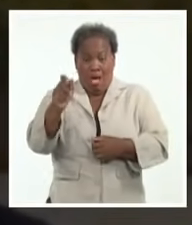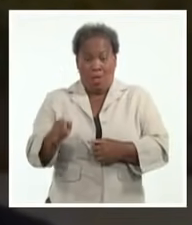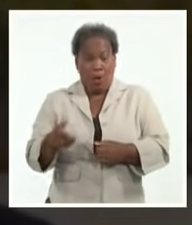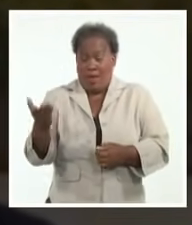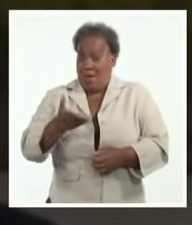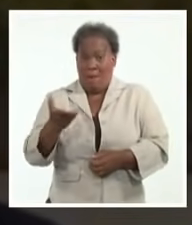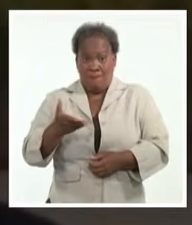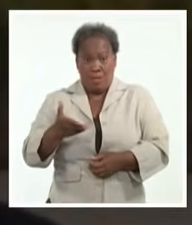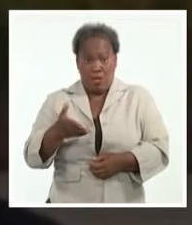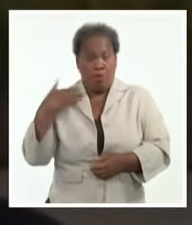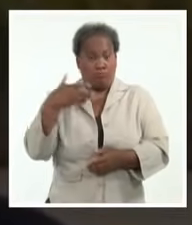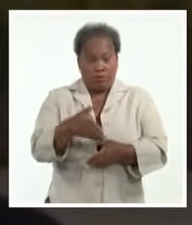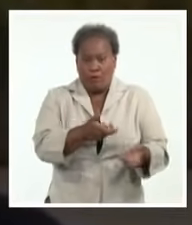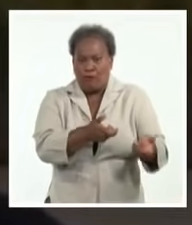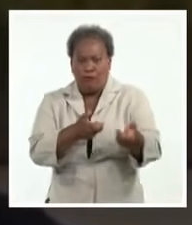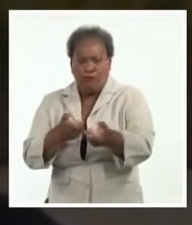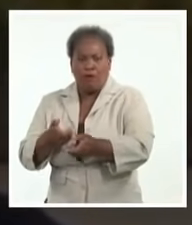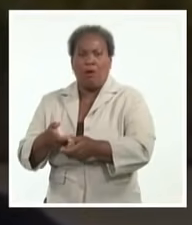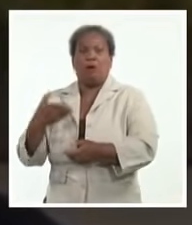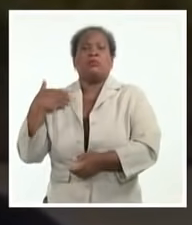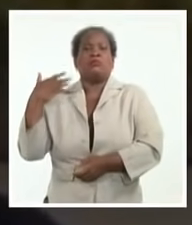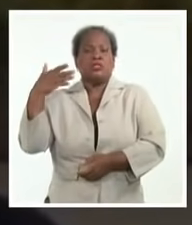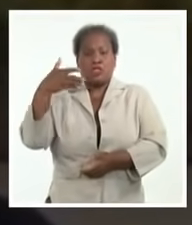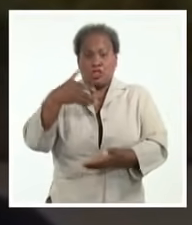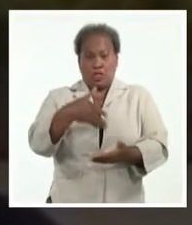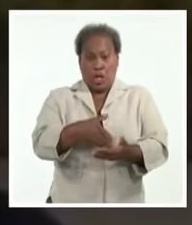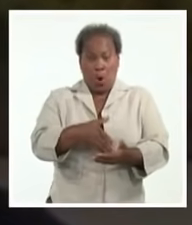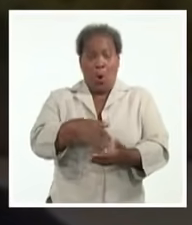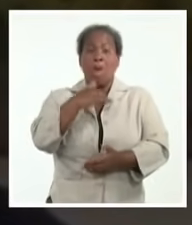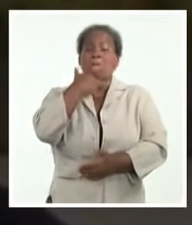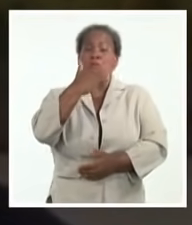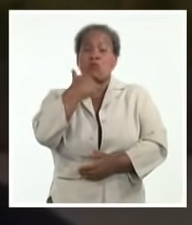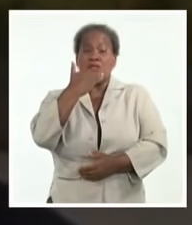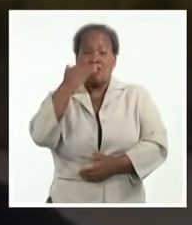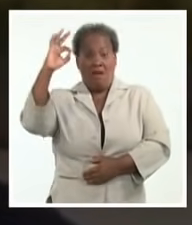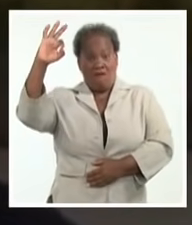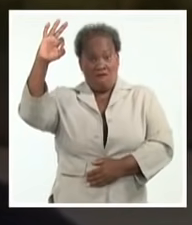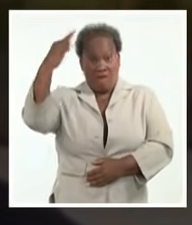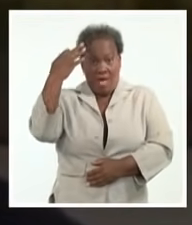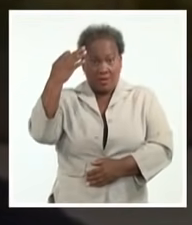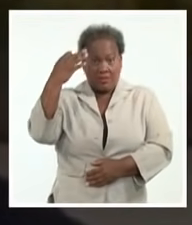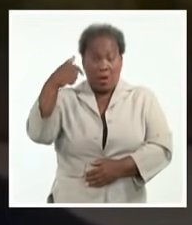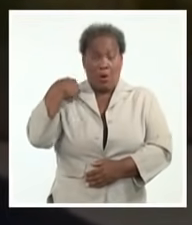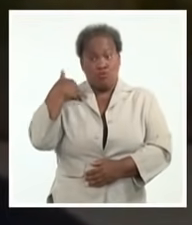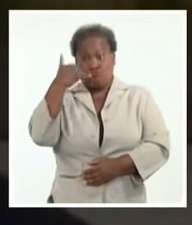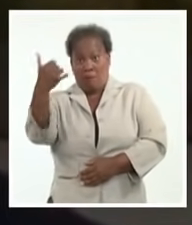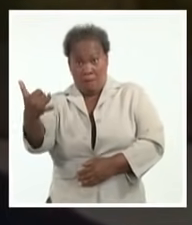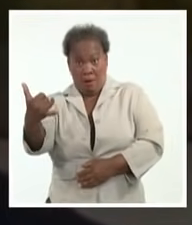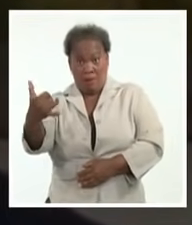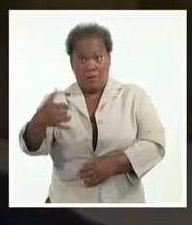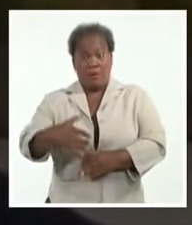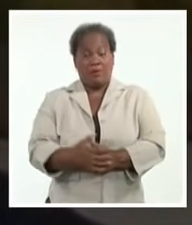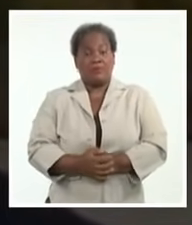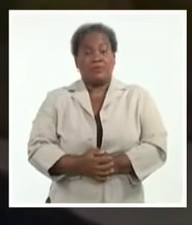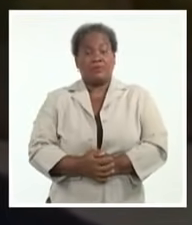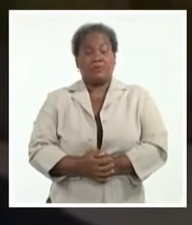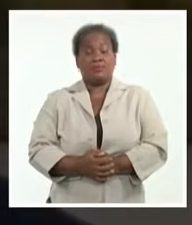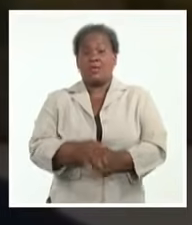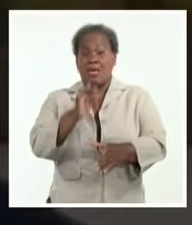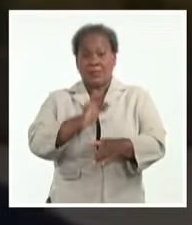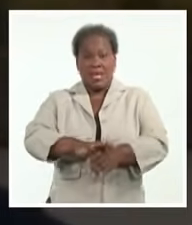presentaron posteriormente las fuerzas de seguridad de la policía francesa a nuestra alerta y comenzaron